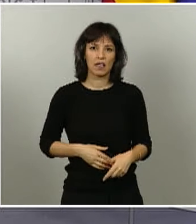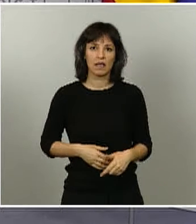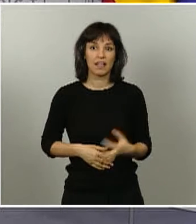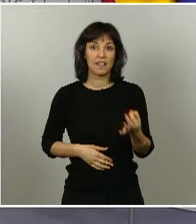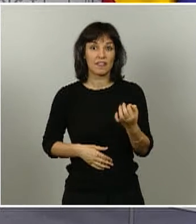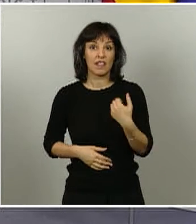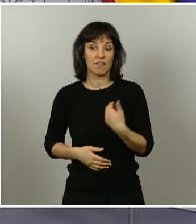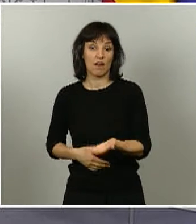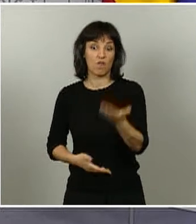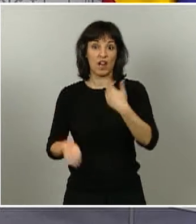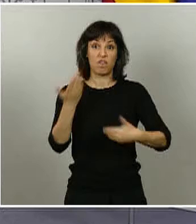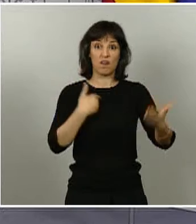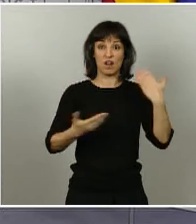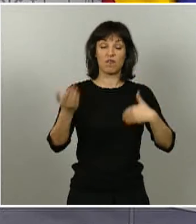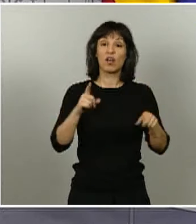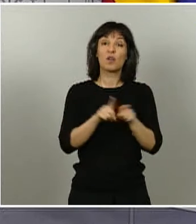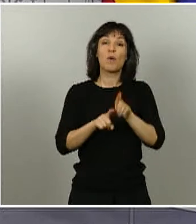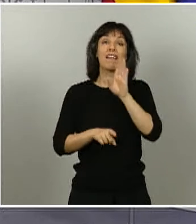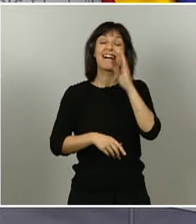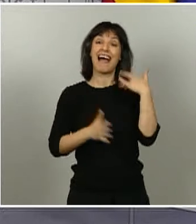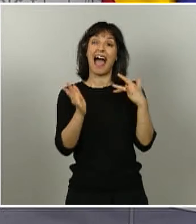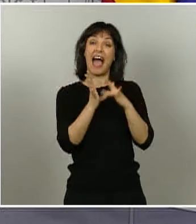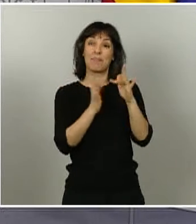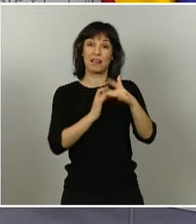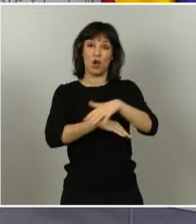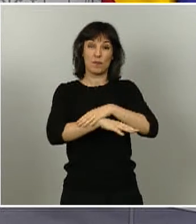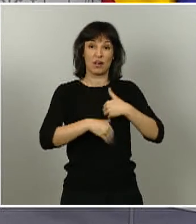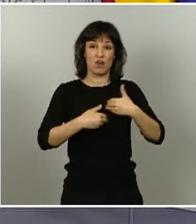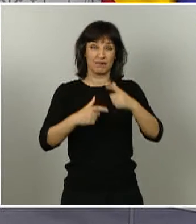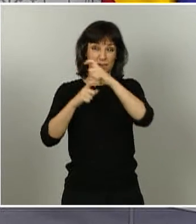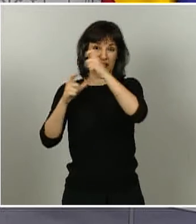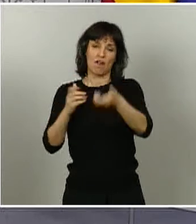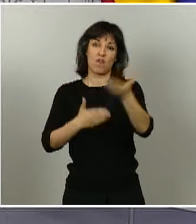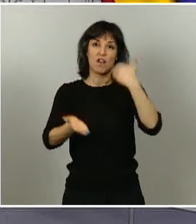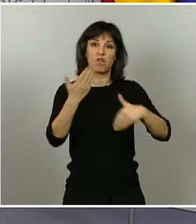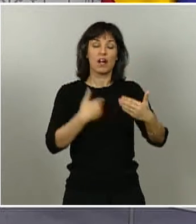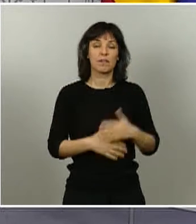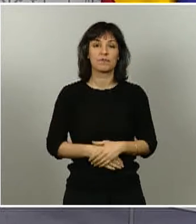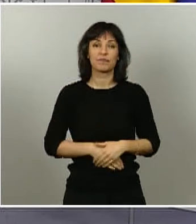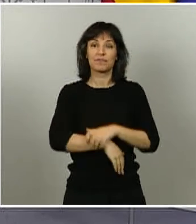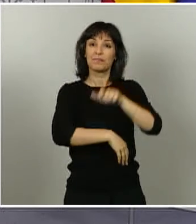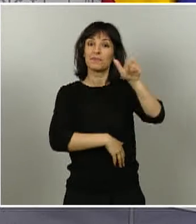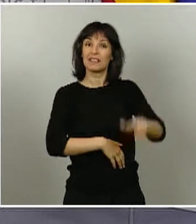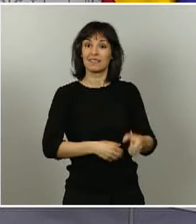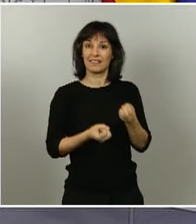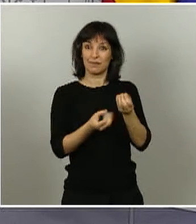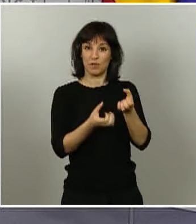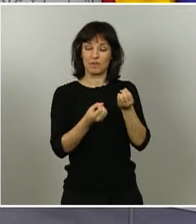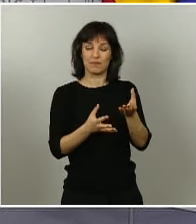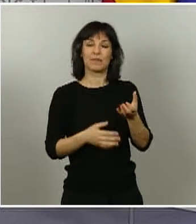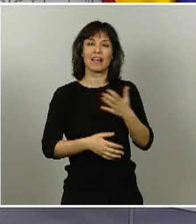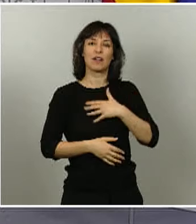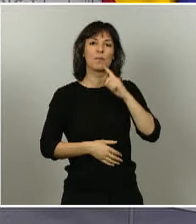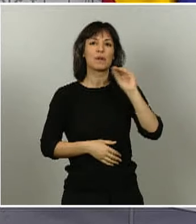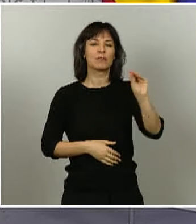partida defectuosa de abril. Y a la ministra portavoz, María Jesús Montero, me gustaría preguntarle por la llamada que ha hecho el presidente